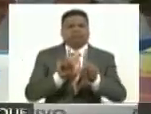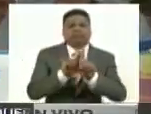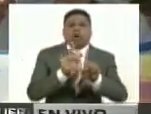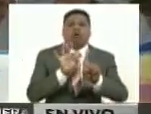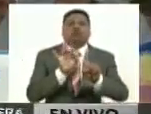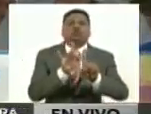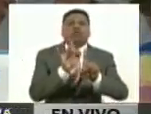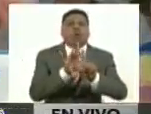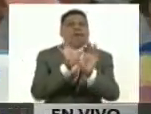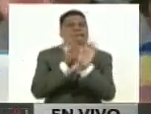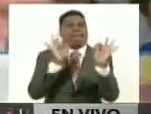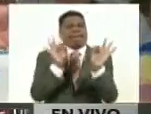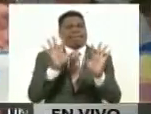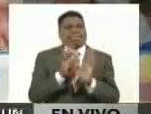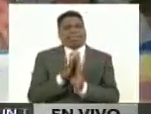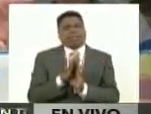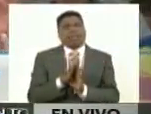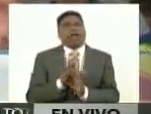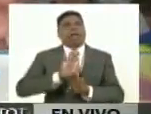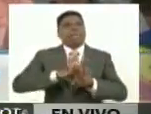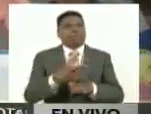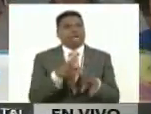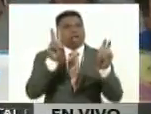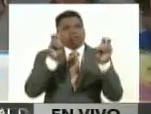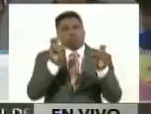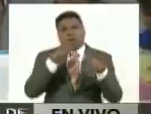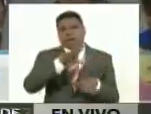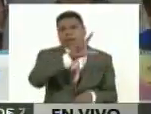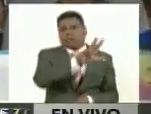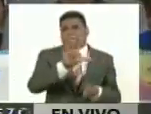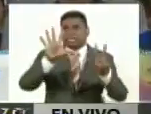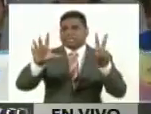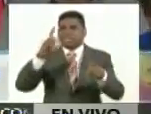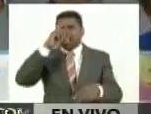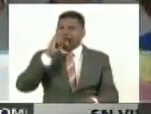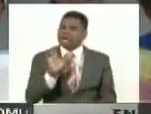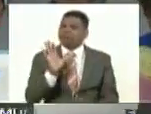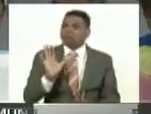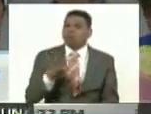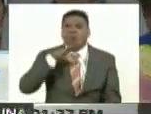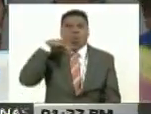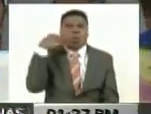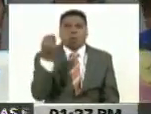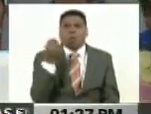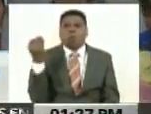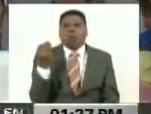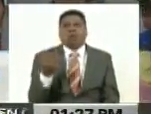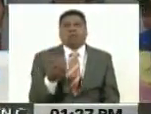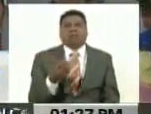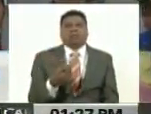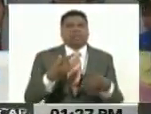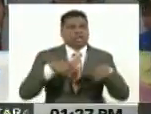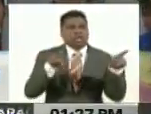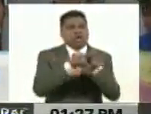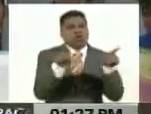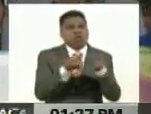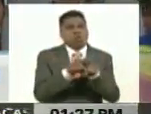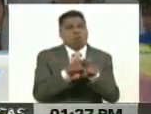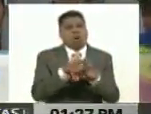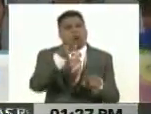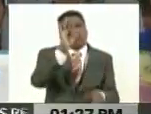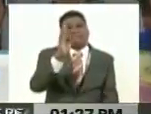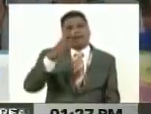porque levantó su voz. Y era un nuevo de 37 años, por favor, un joven, como era Fabricio Ojeda cuando